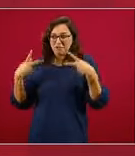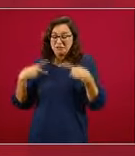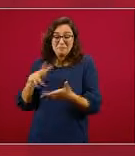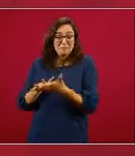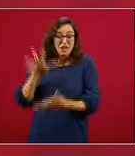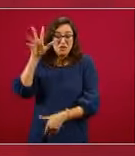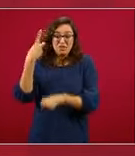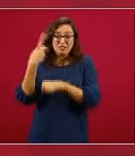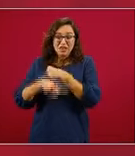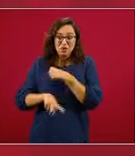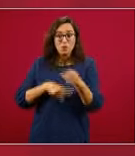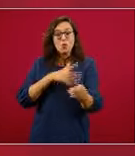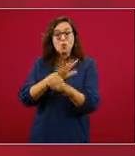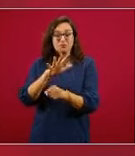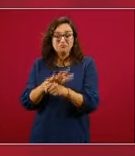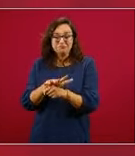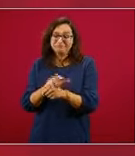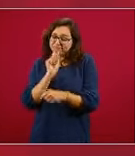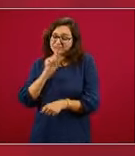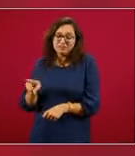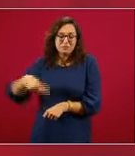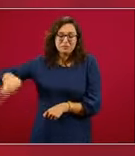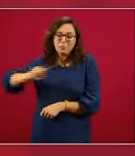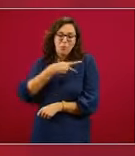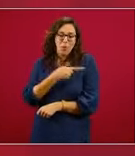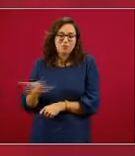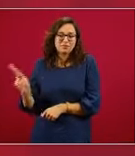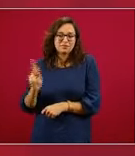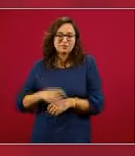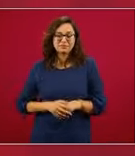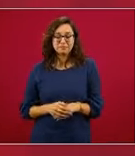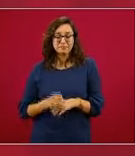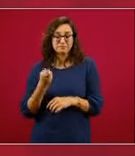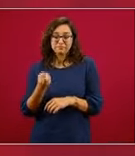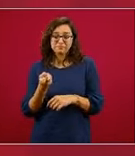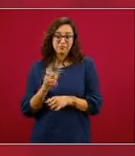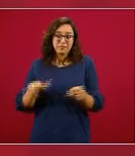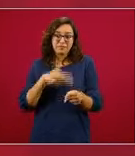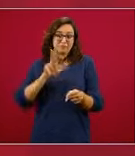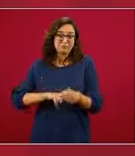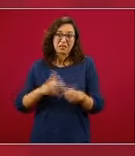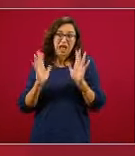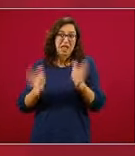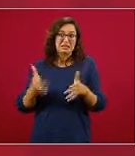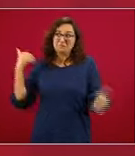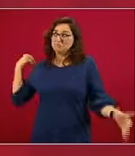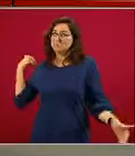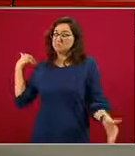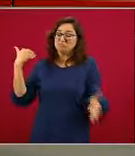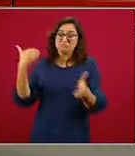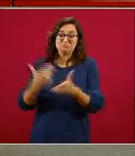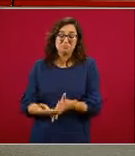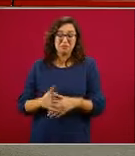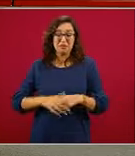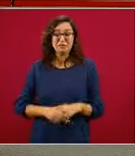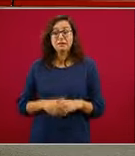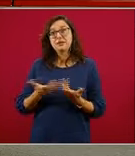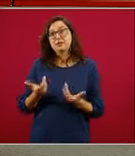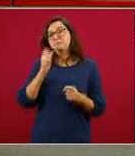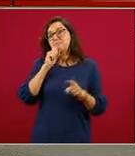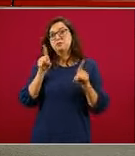o segmentos socioeconómicos más desfavorecidos. Esto es una realidad histórica. El propio Hipócrates, quien ha